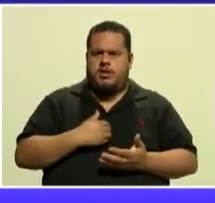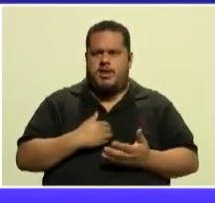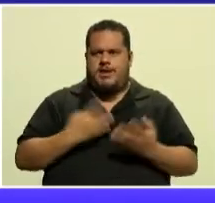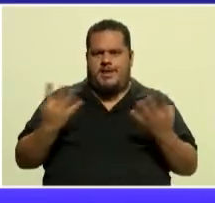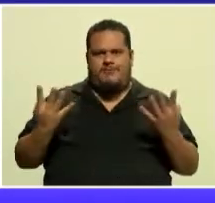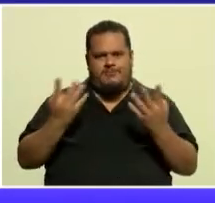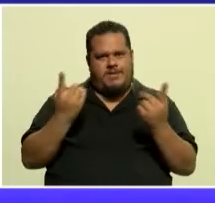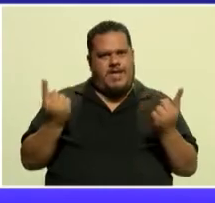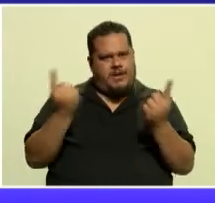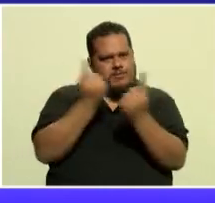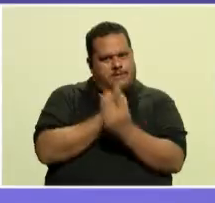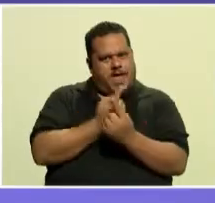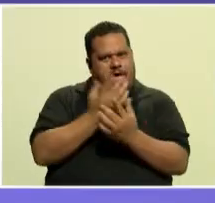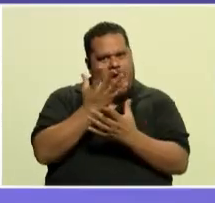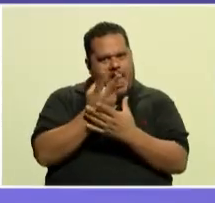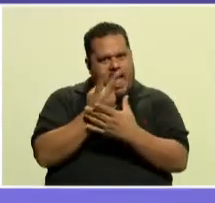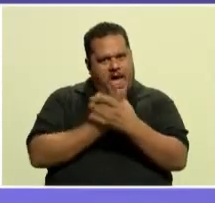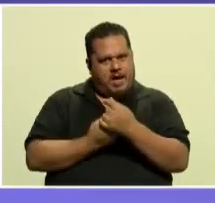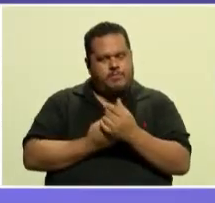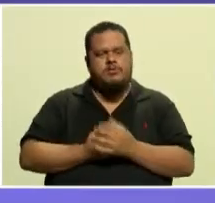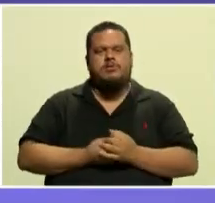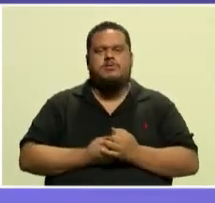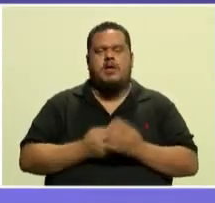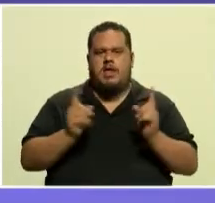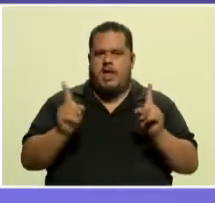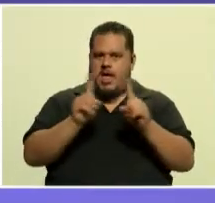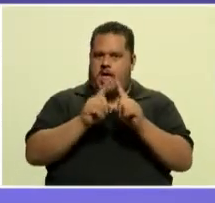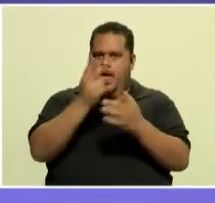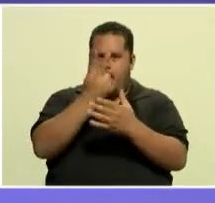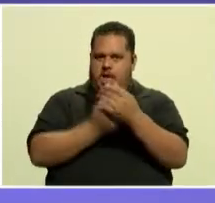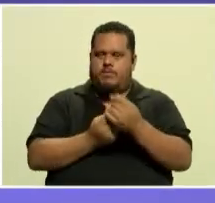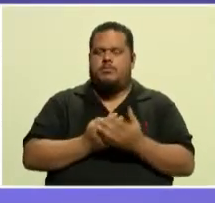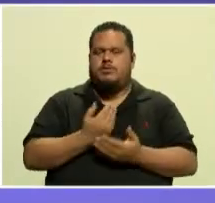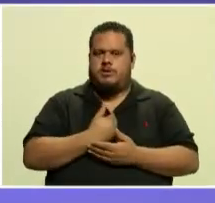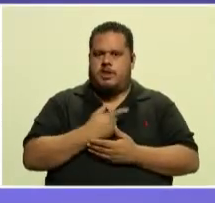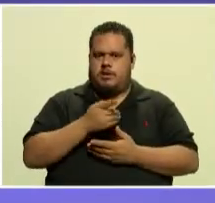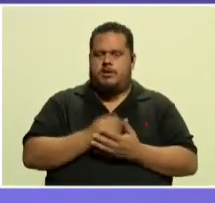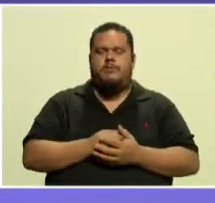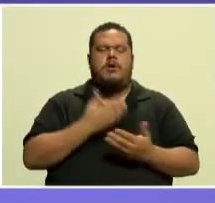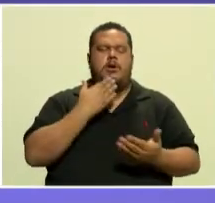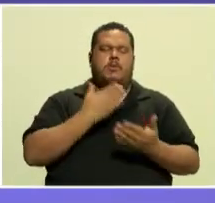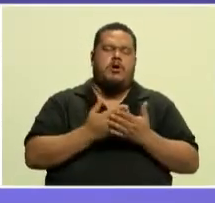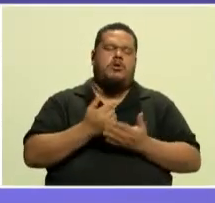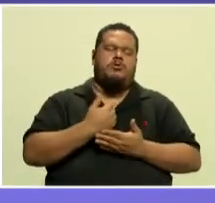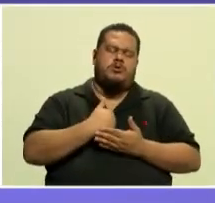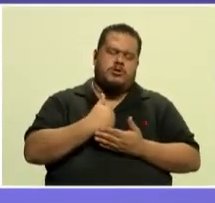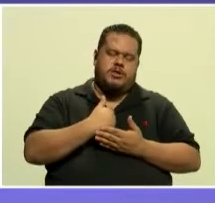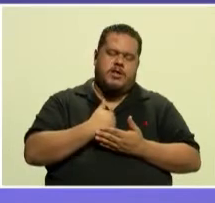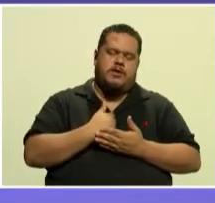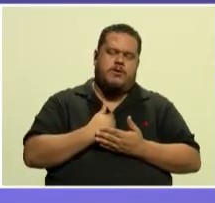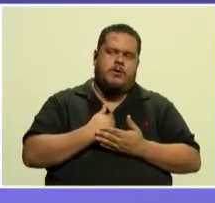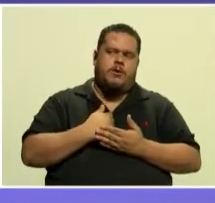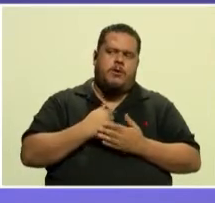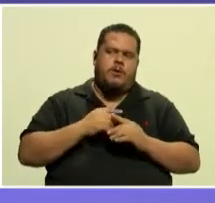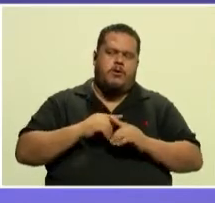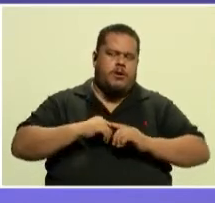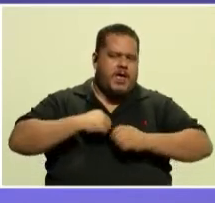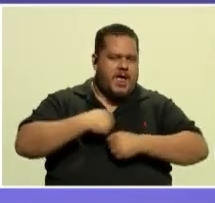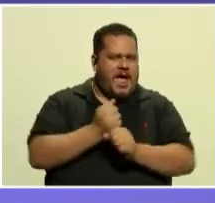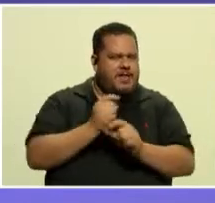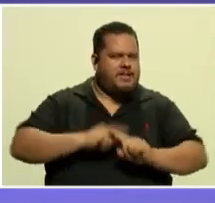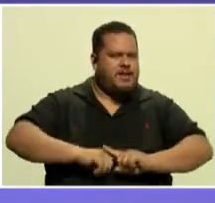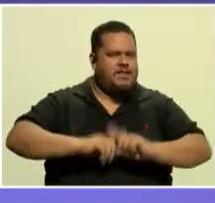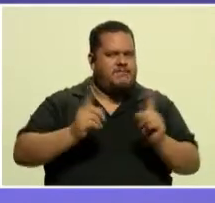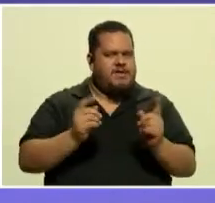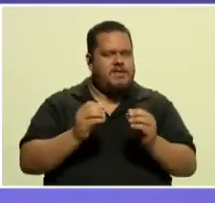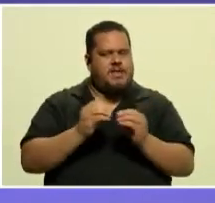de ambos. Yo tengo una hibridación de ambos. Yo creo que definitivamente lo que hace la diferencia, más allá